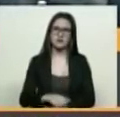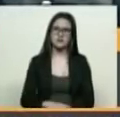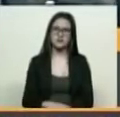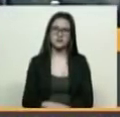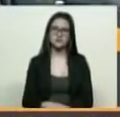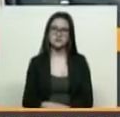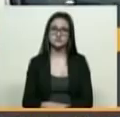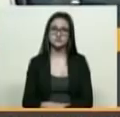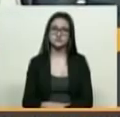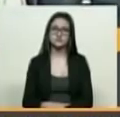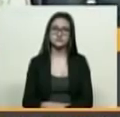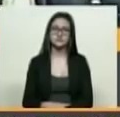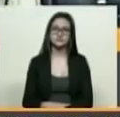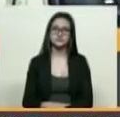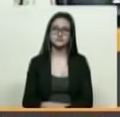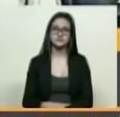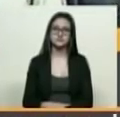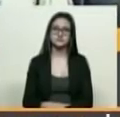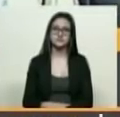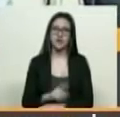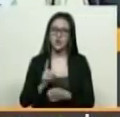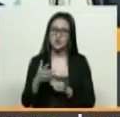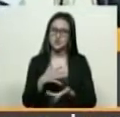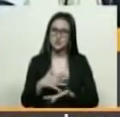con sus deficiencias y sus desviaciones.